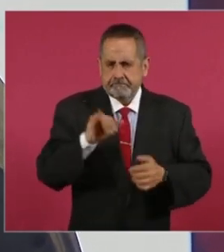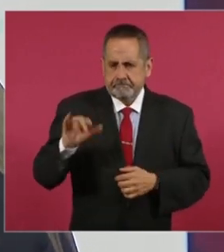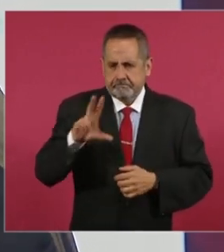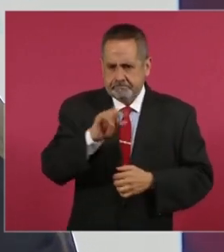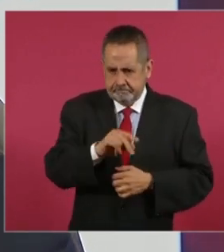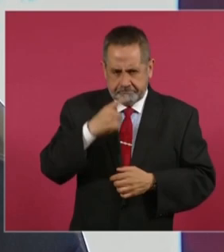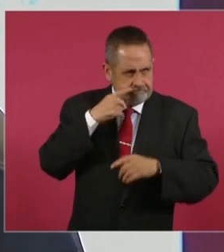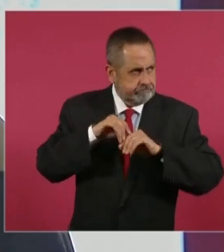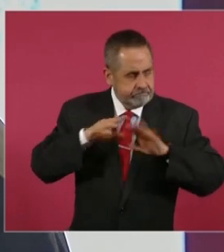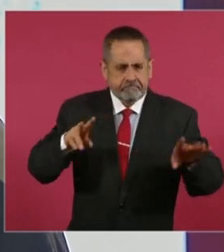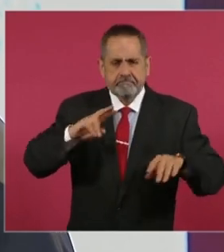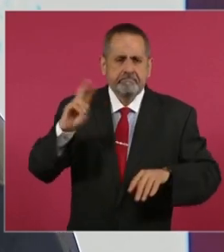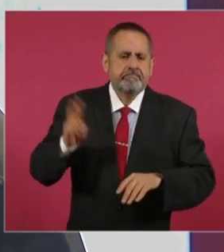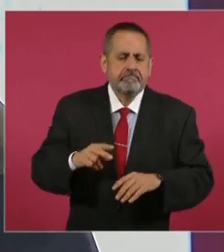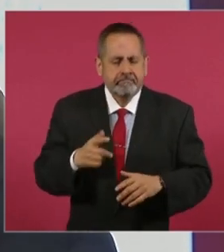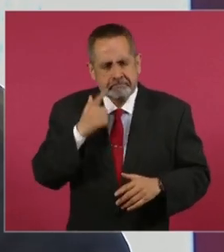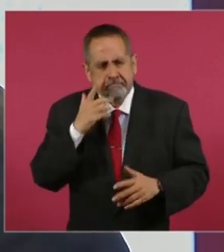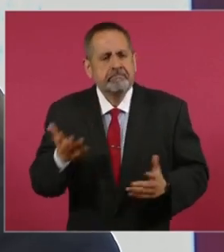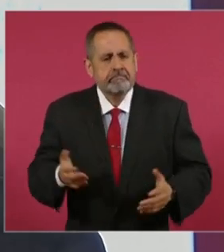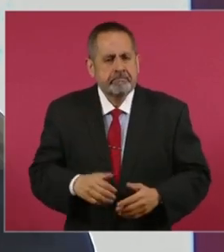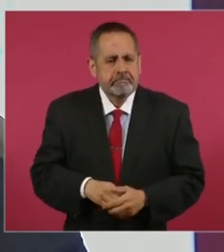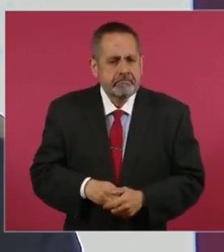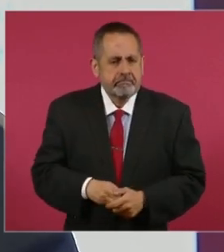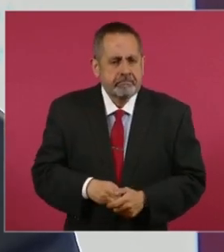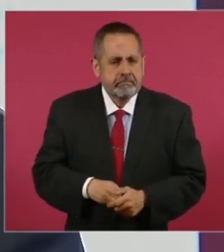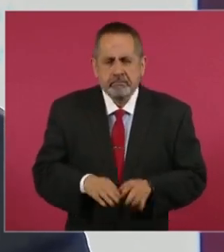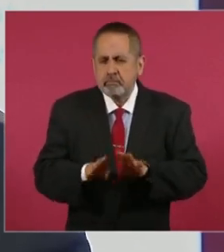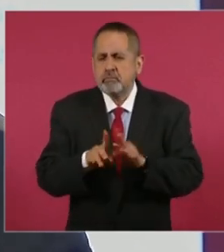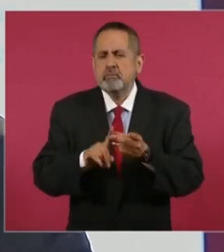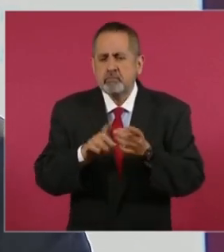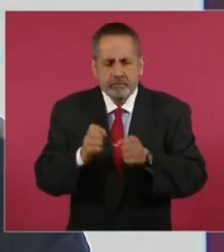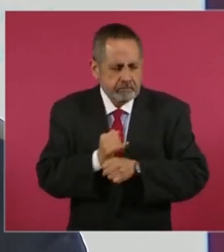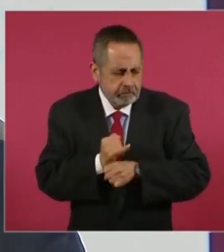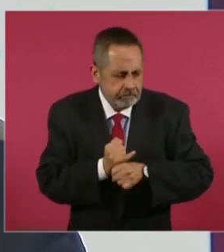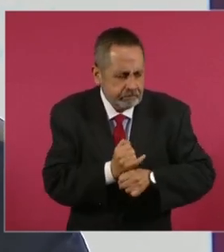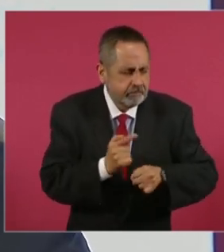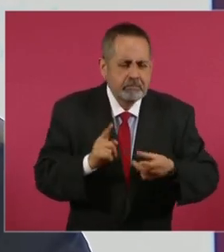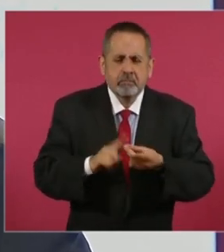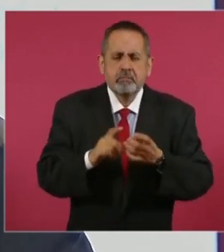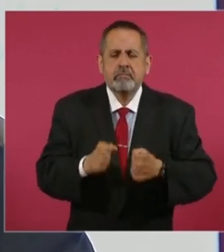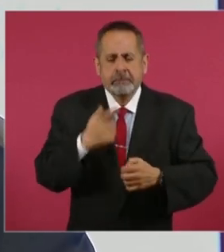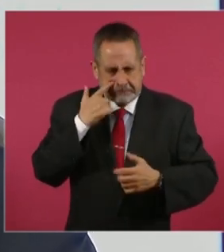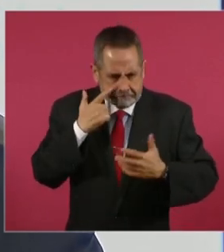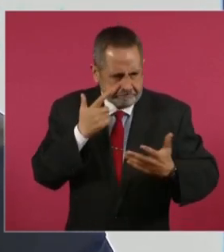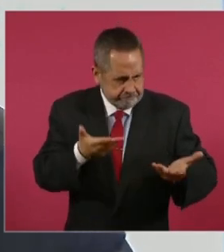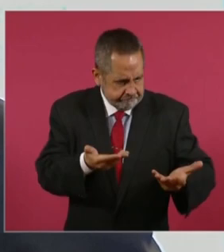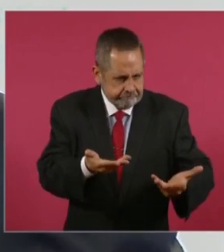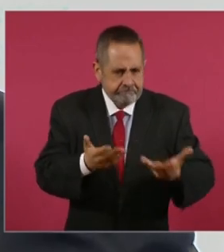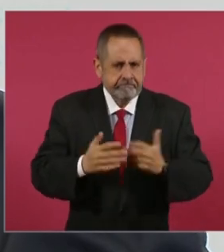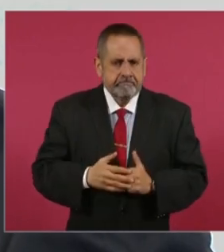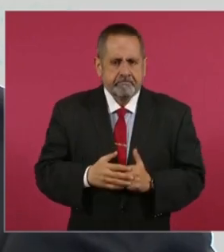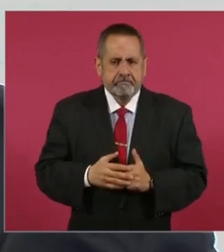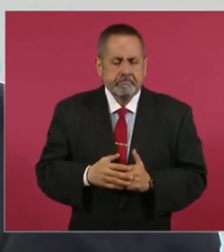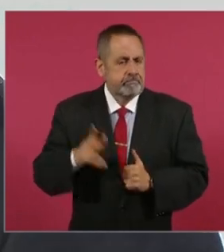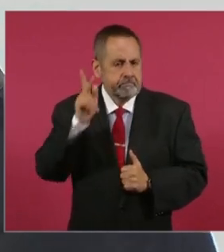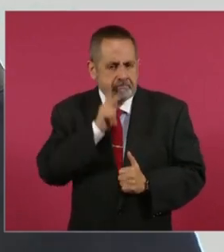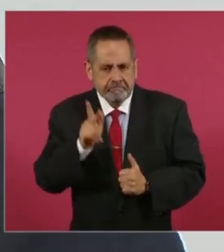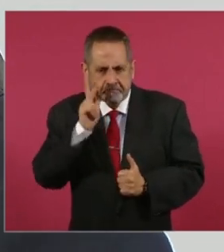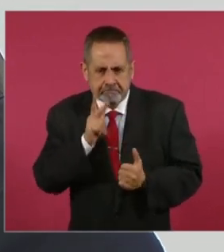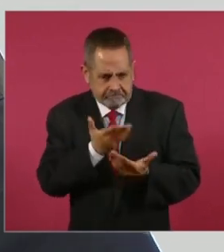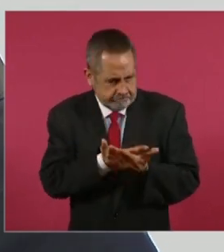¿cuál es la investigación que hicieron?, ¿cuáles sus